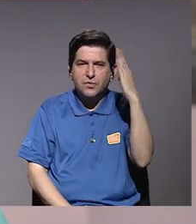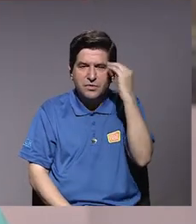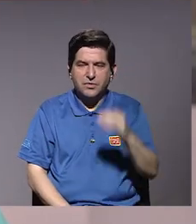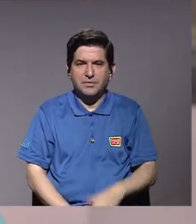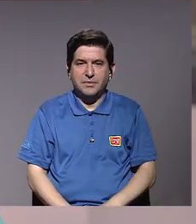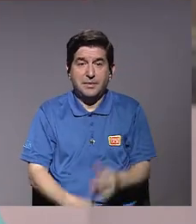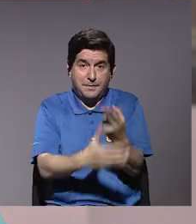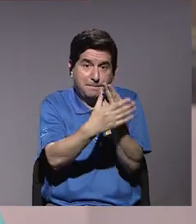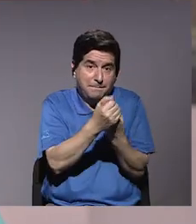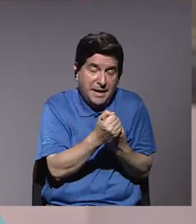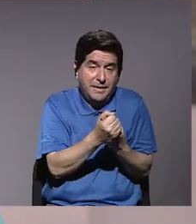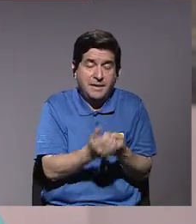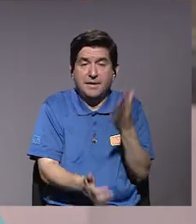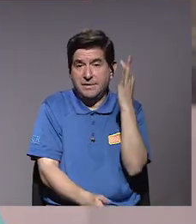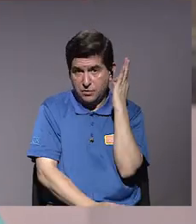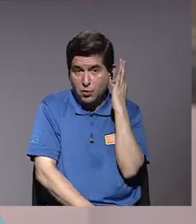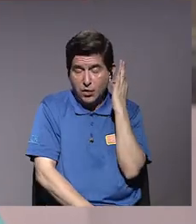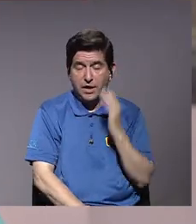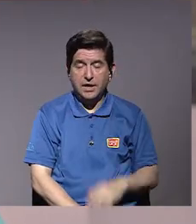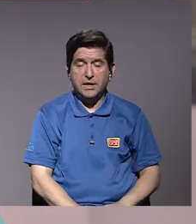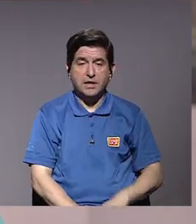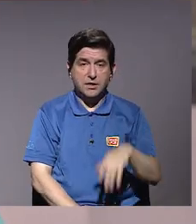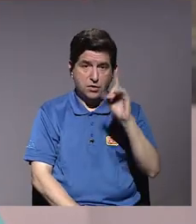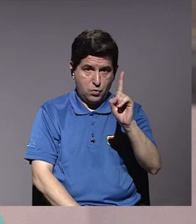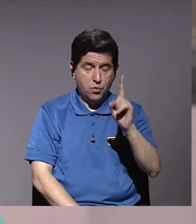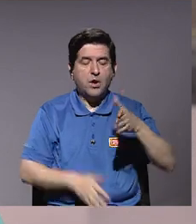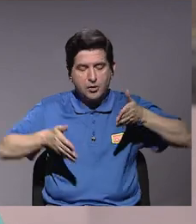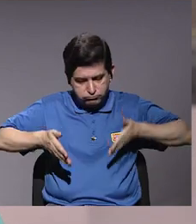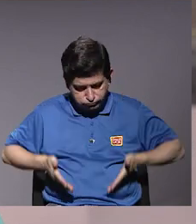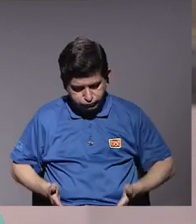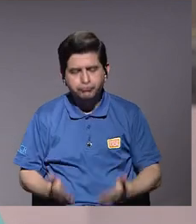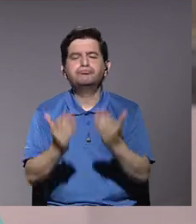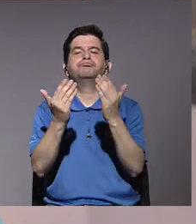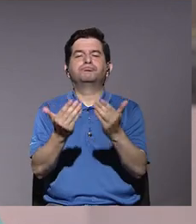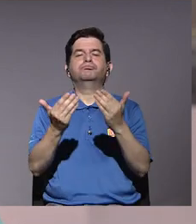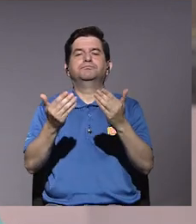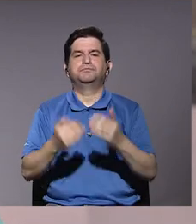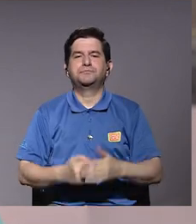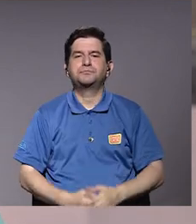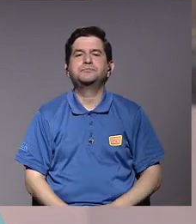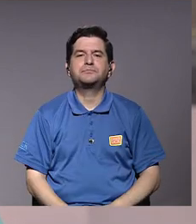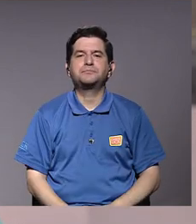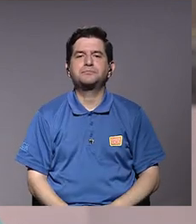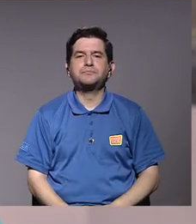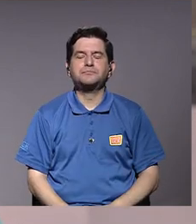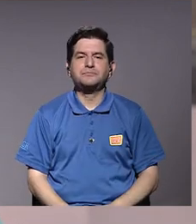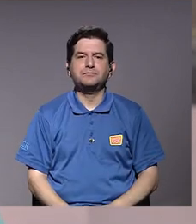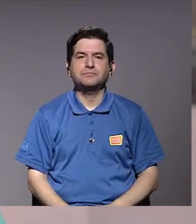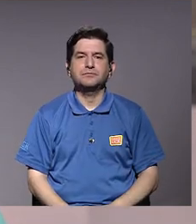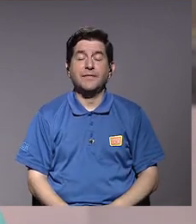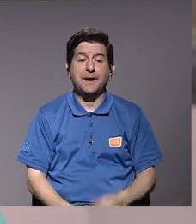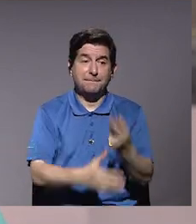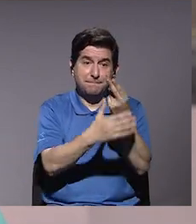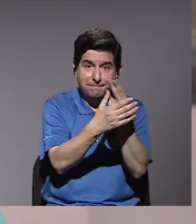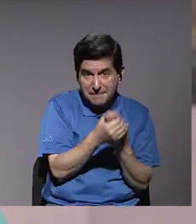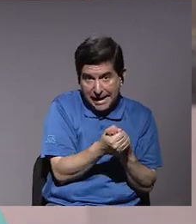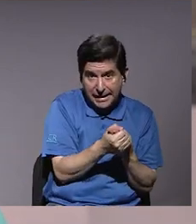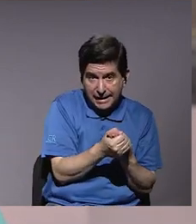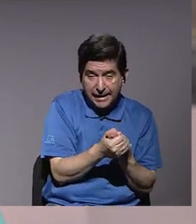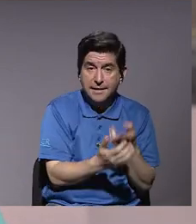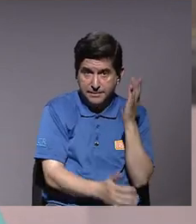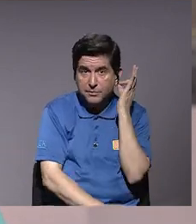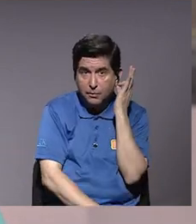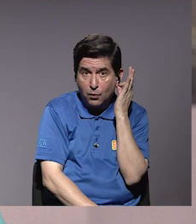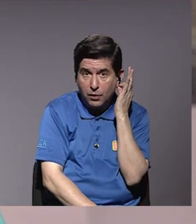recuerdo como una anécdota de una pareja de mujeres y una de ellas tuvo un hijo. Entonces,